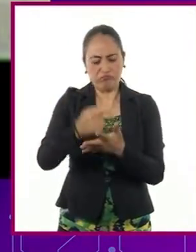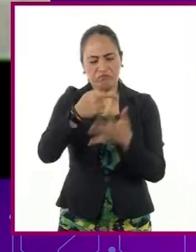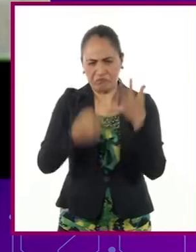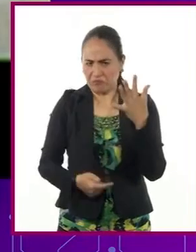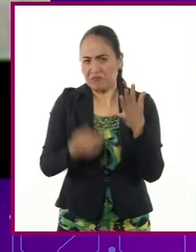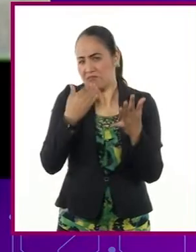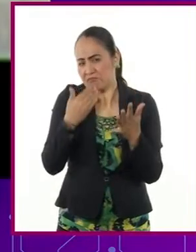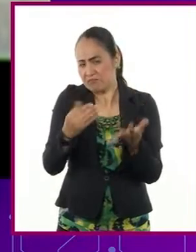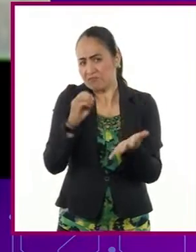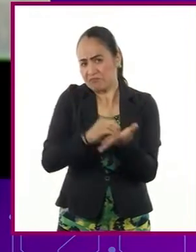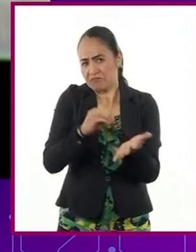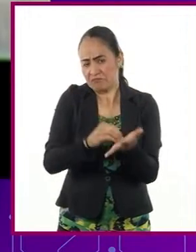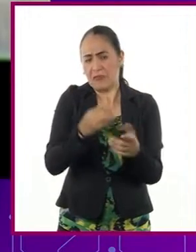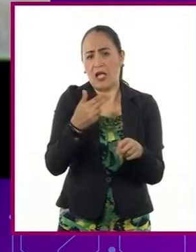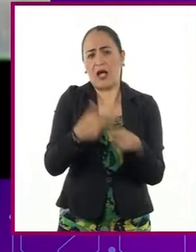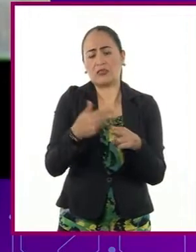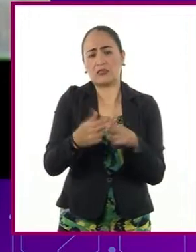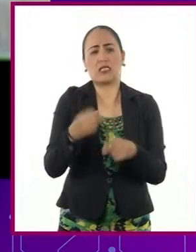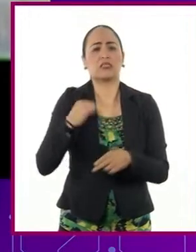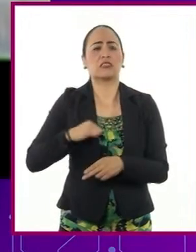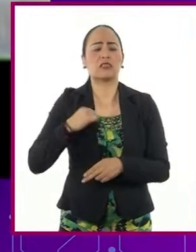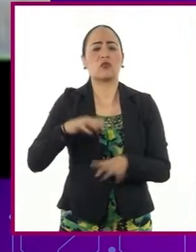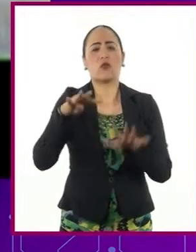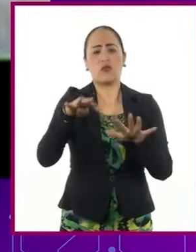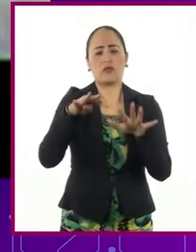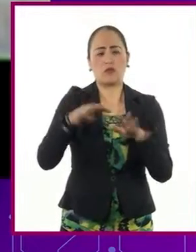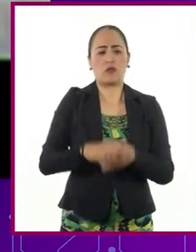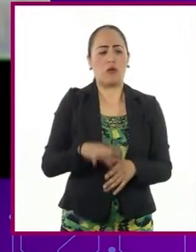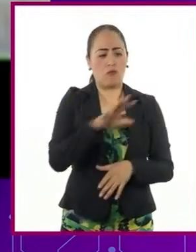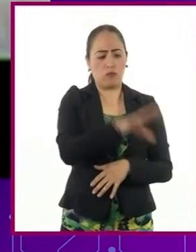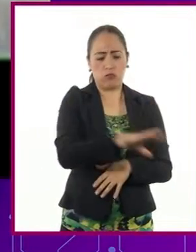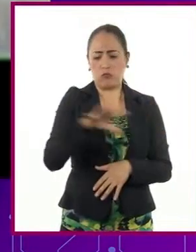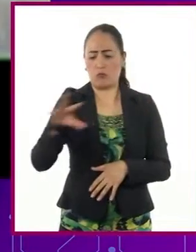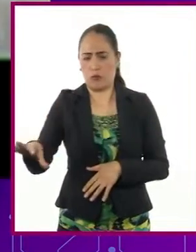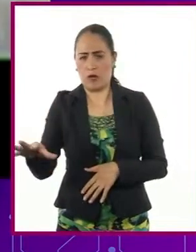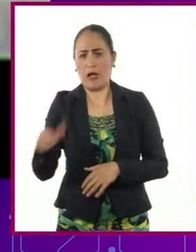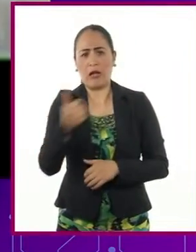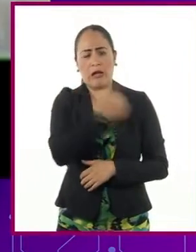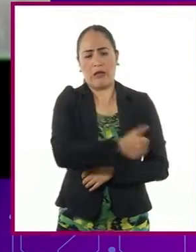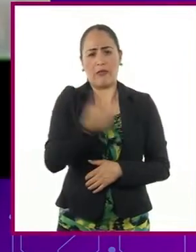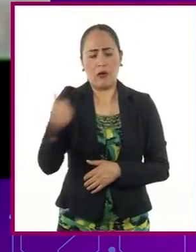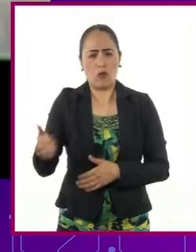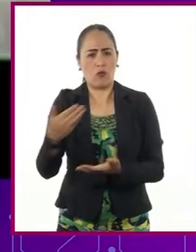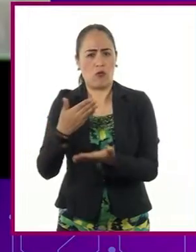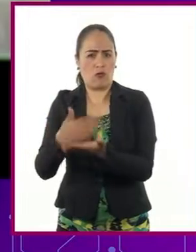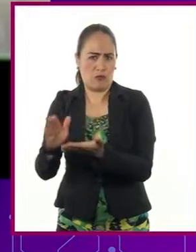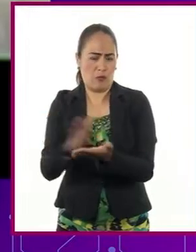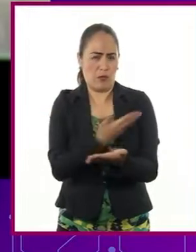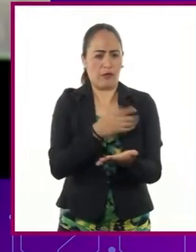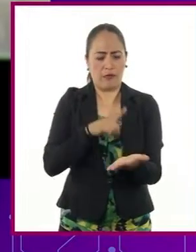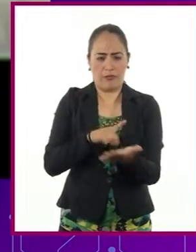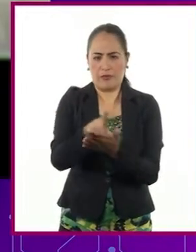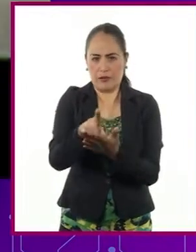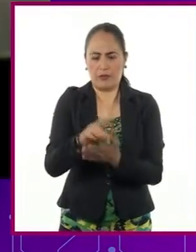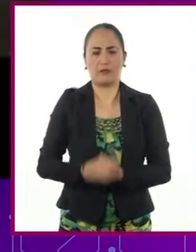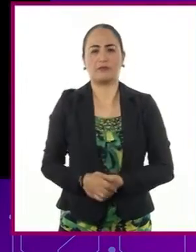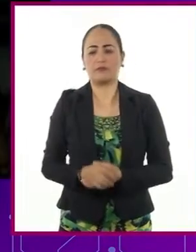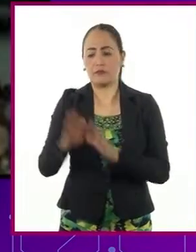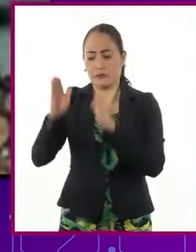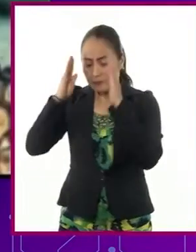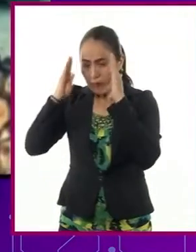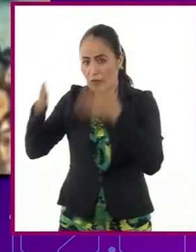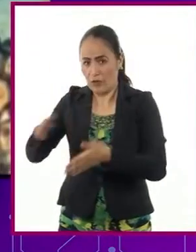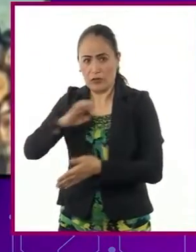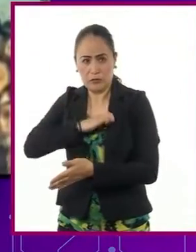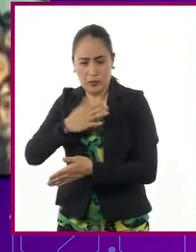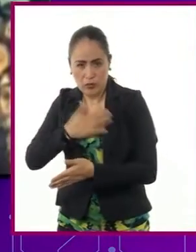instancia, y hasta el siglo XIX. Hasta el siglo XIX las dos repúblicas existen con su derecho. La elección española se va a aplicar a los españoles